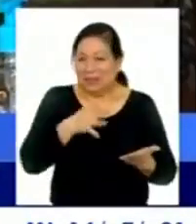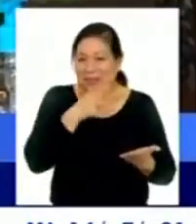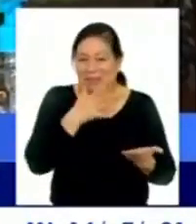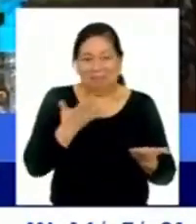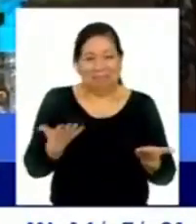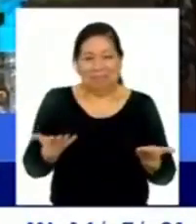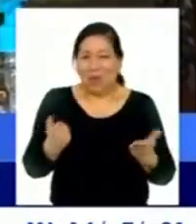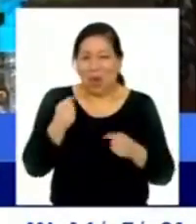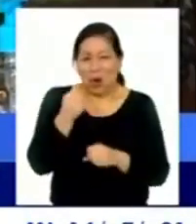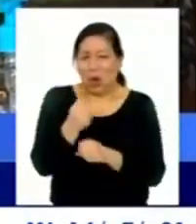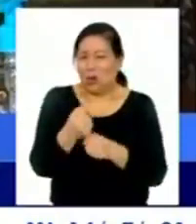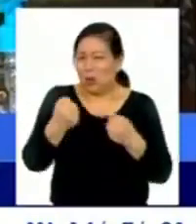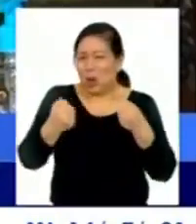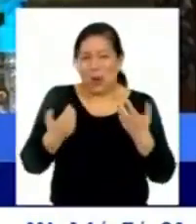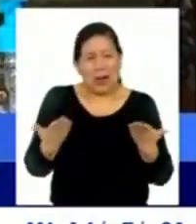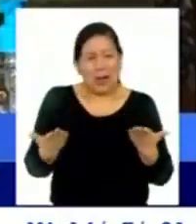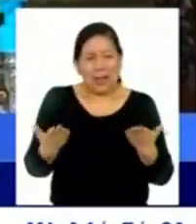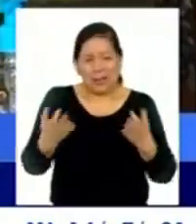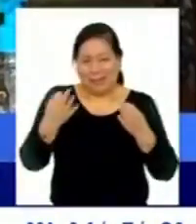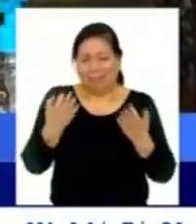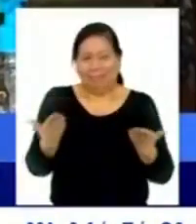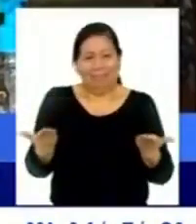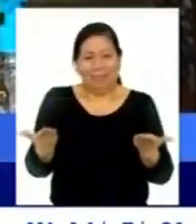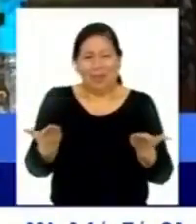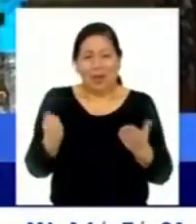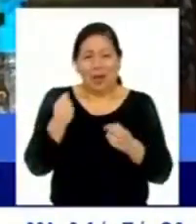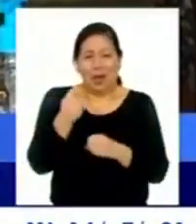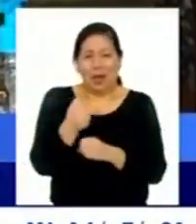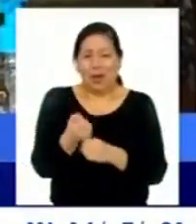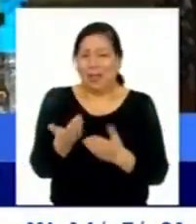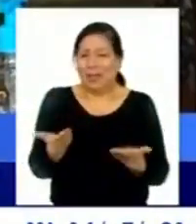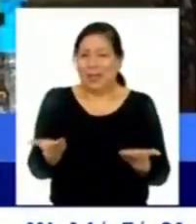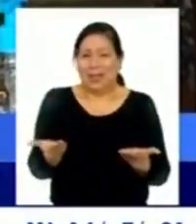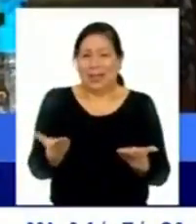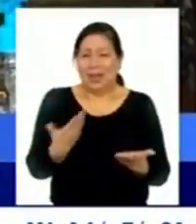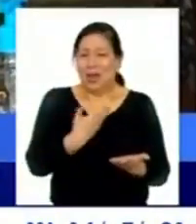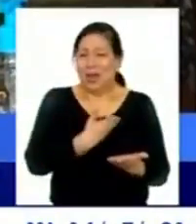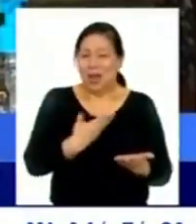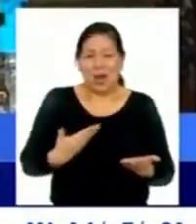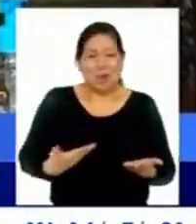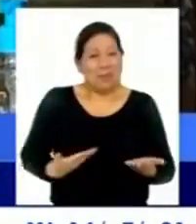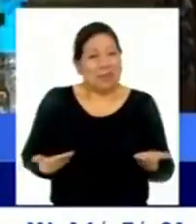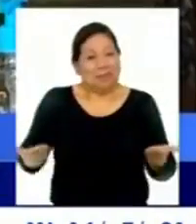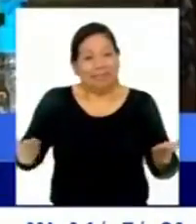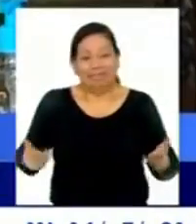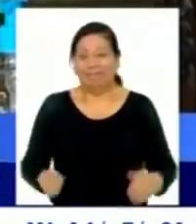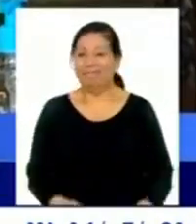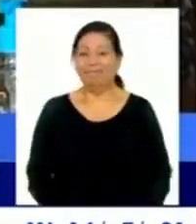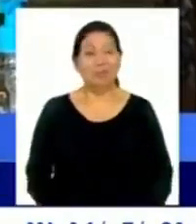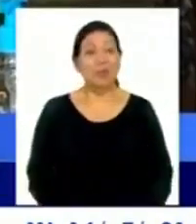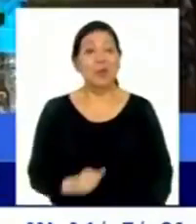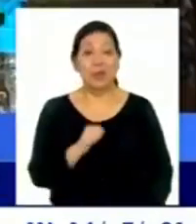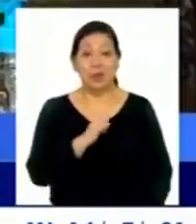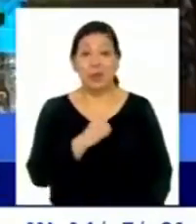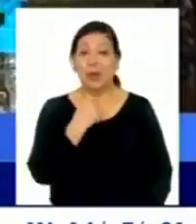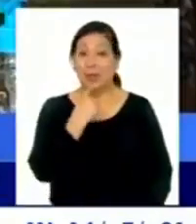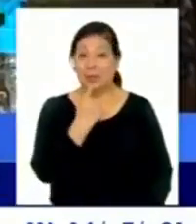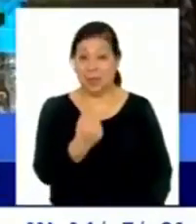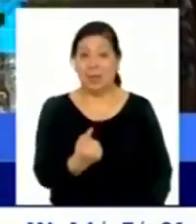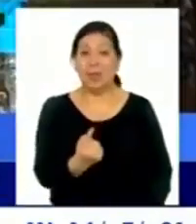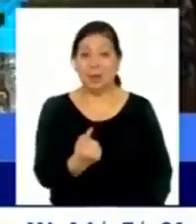una violencia contra un vehículo que es oficial y por lo tanto contra un símbolo de gobierno. Yo